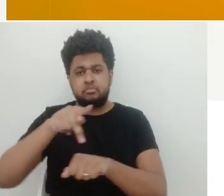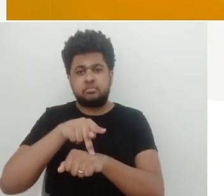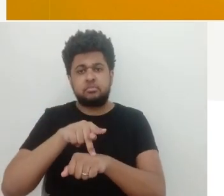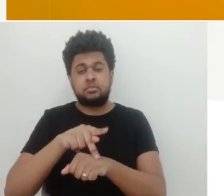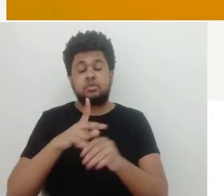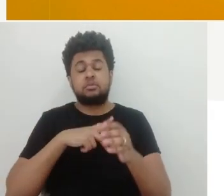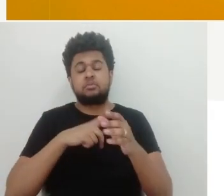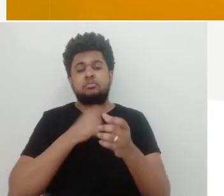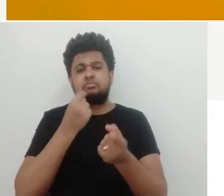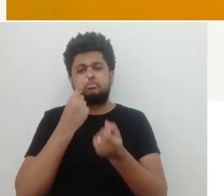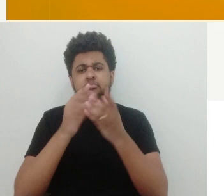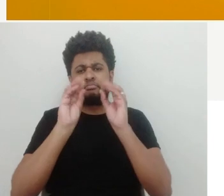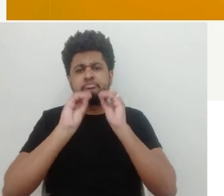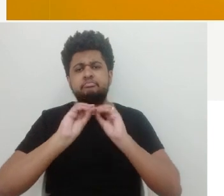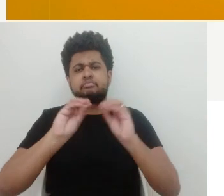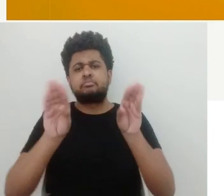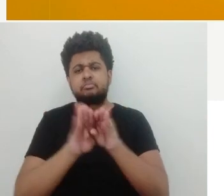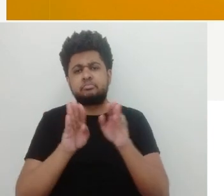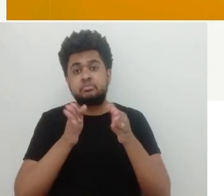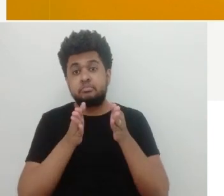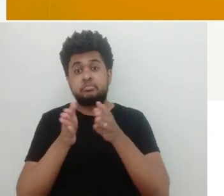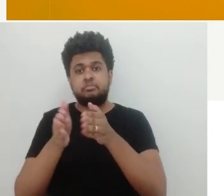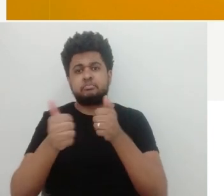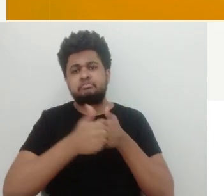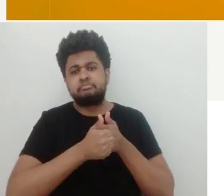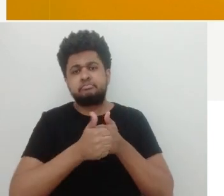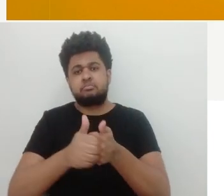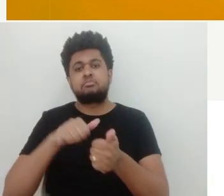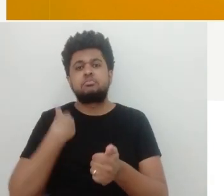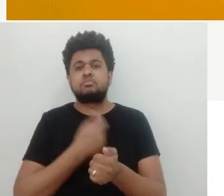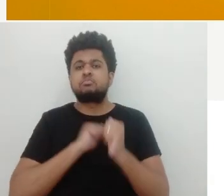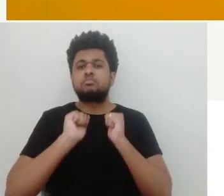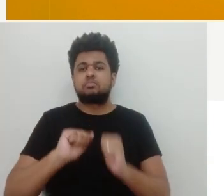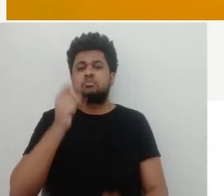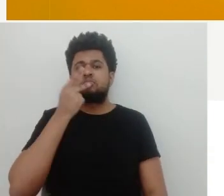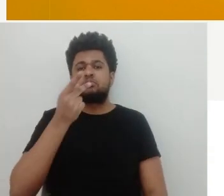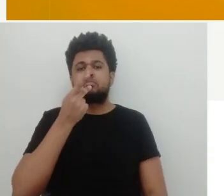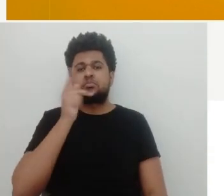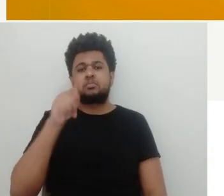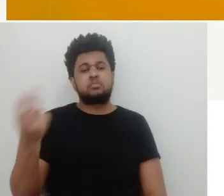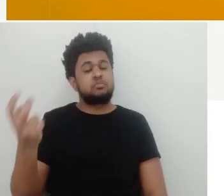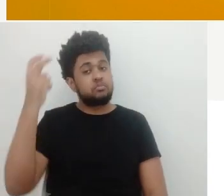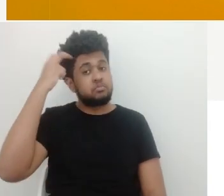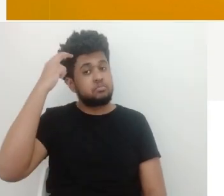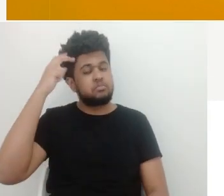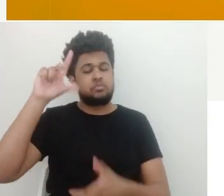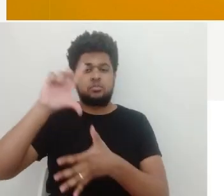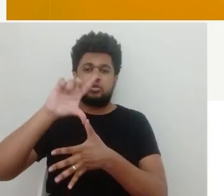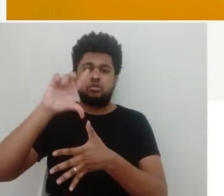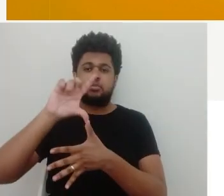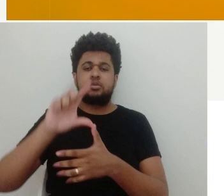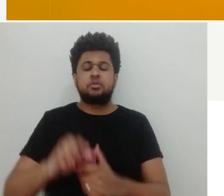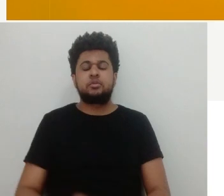estudios culturales latinoamericanos. La segunda genealogía,